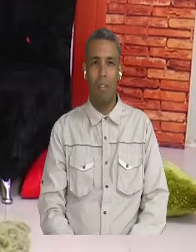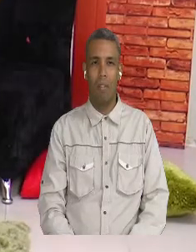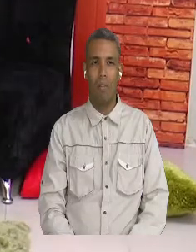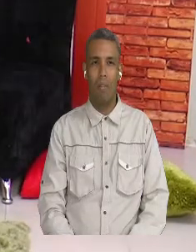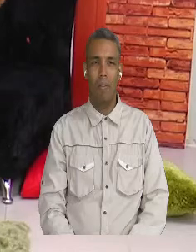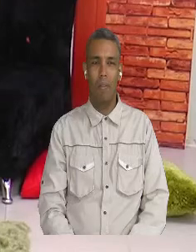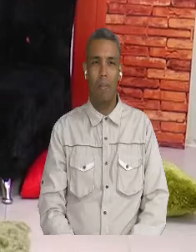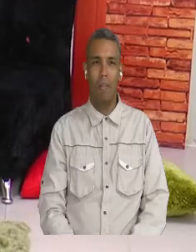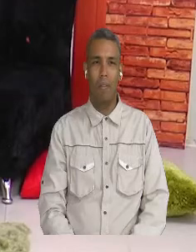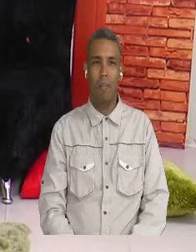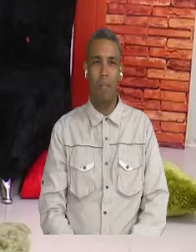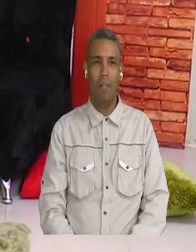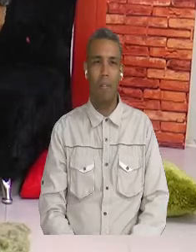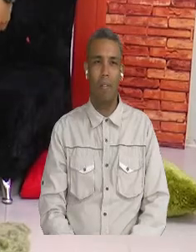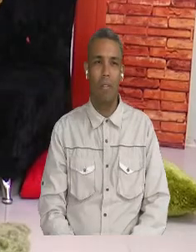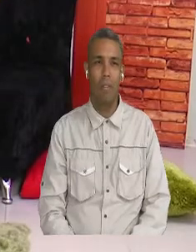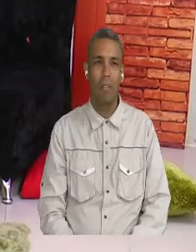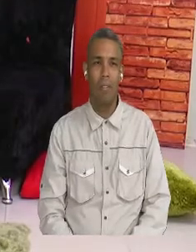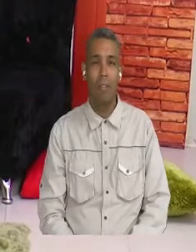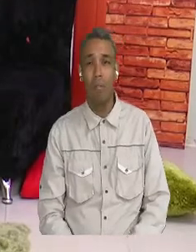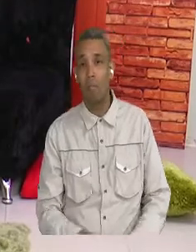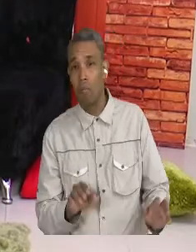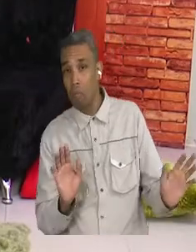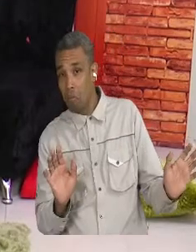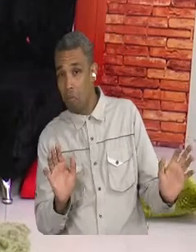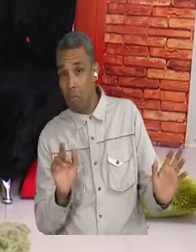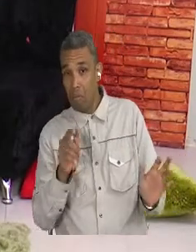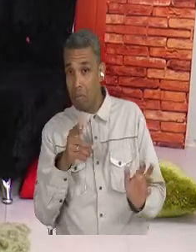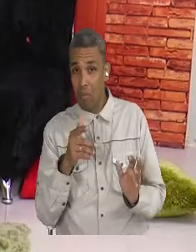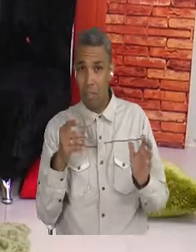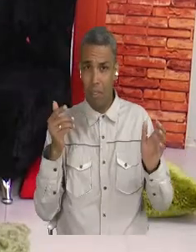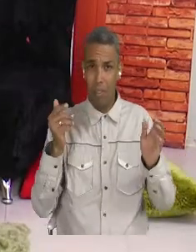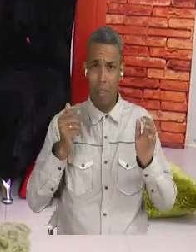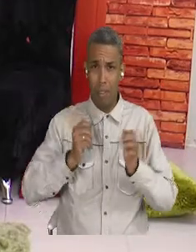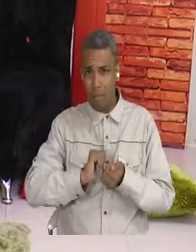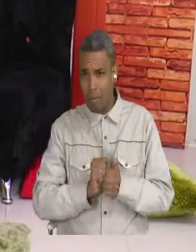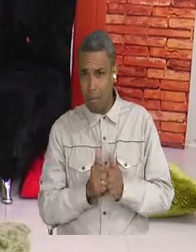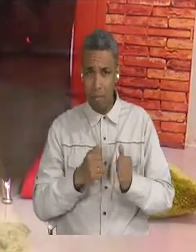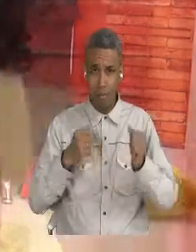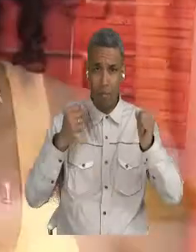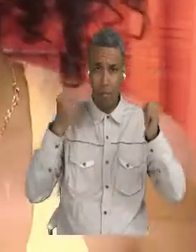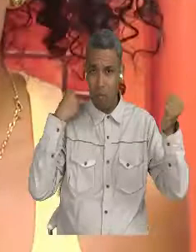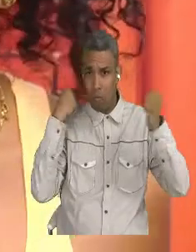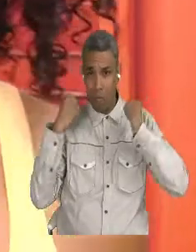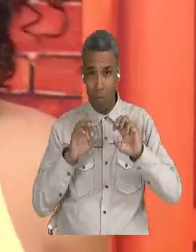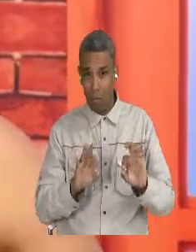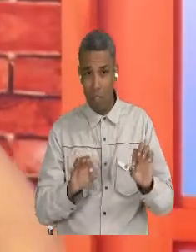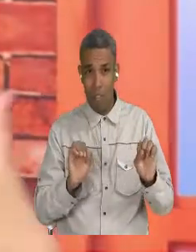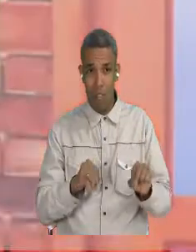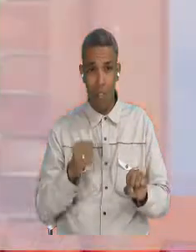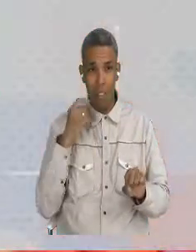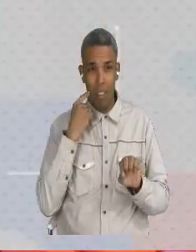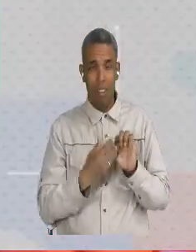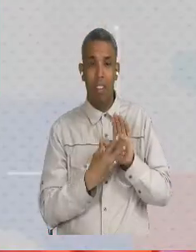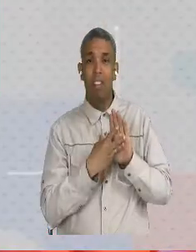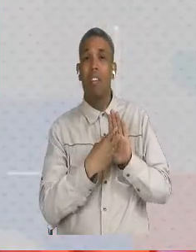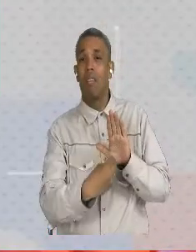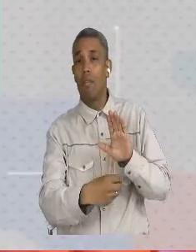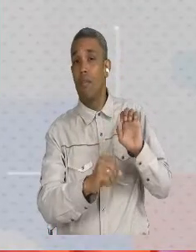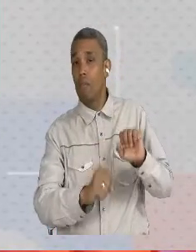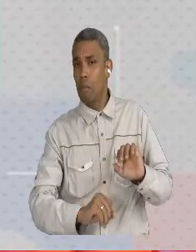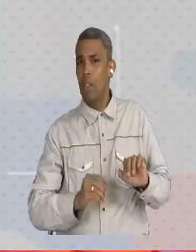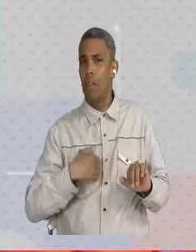Bueno, si no han hecho ejercicio hoy, ya saben qué rutina hacer. Pueden estar viéndonos aquí también porque vamos a tenerles